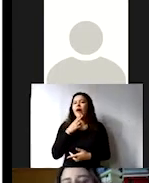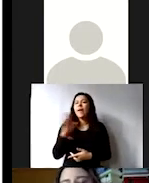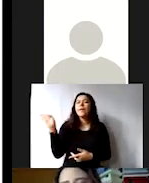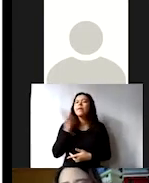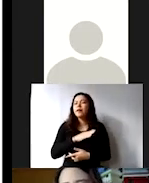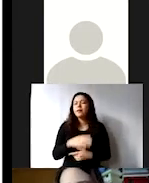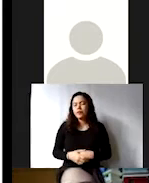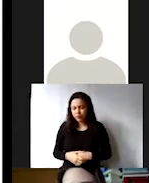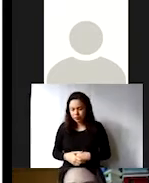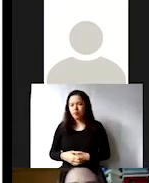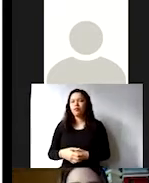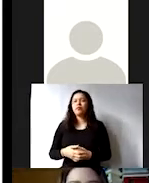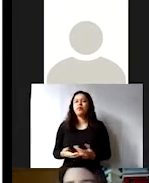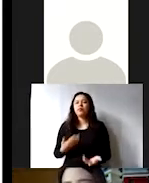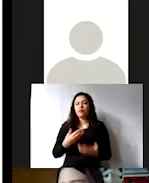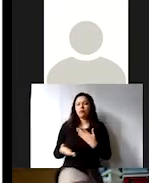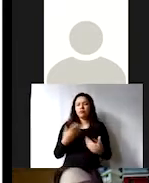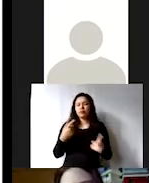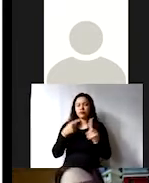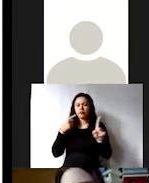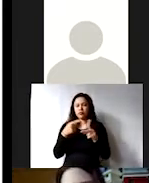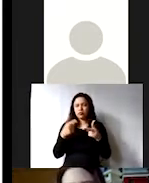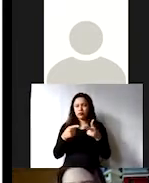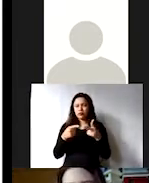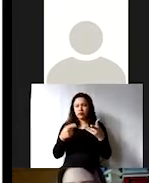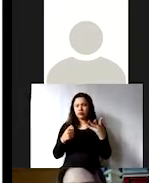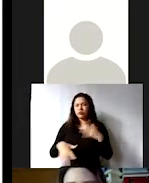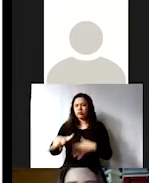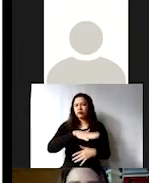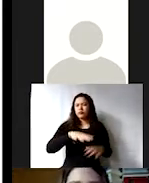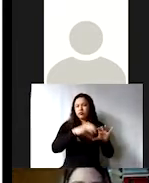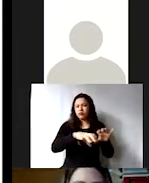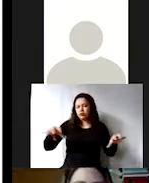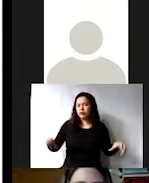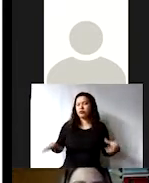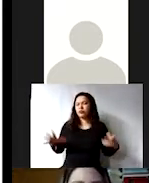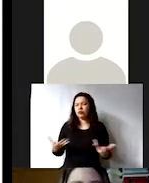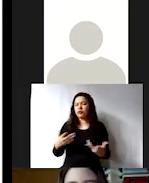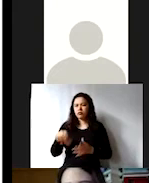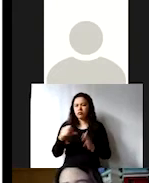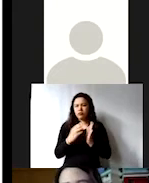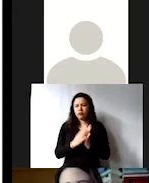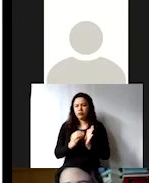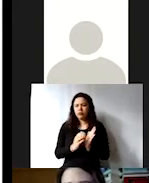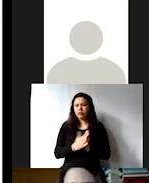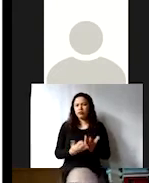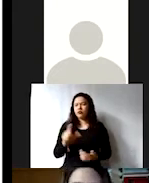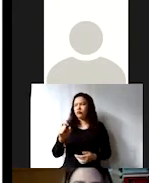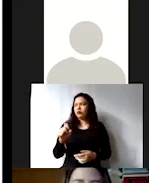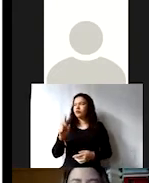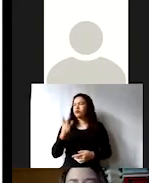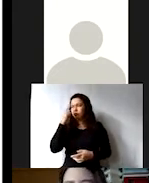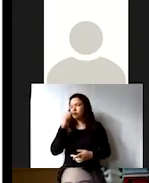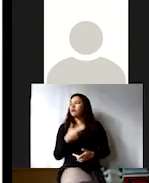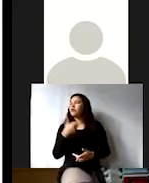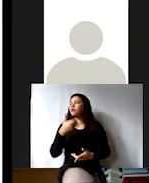acciones específicas que puede tener cada sector en la Agenda 2030, desde la rendición de cuentas,